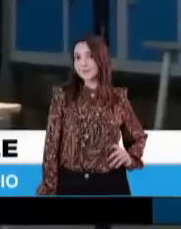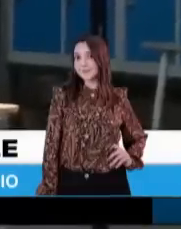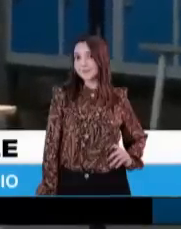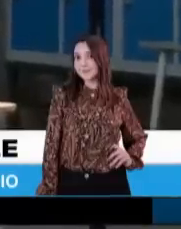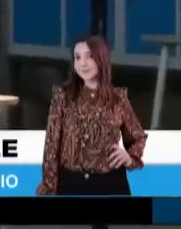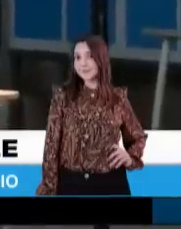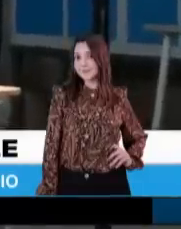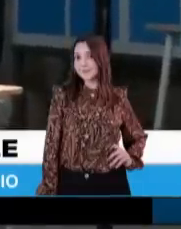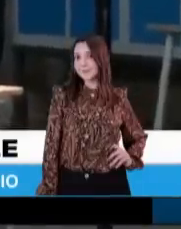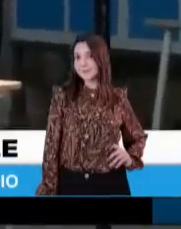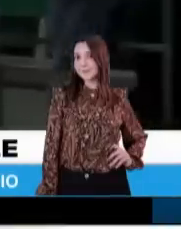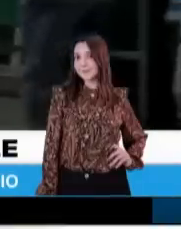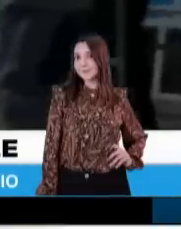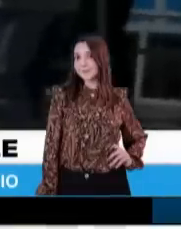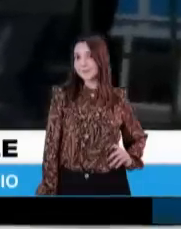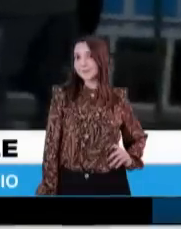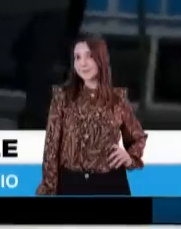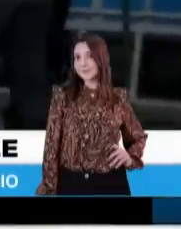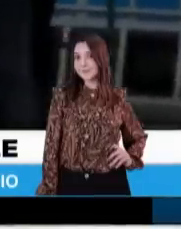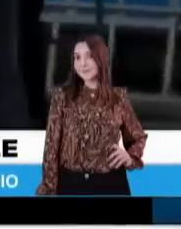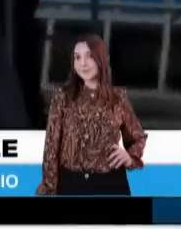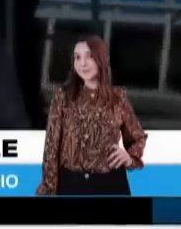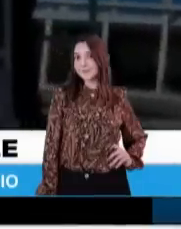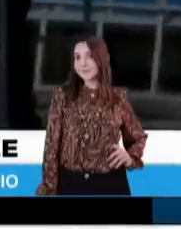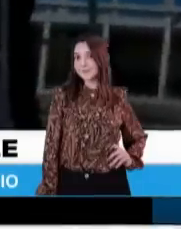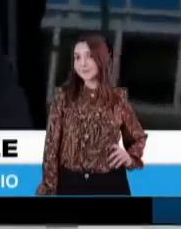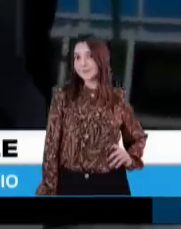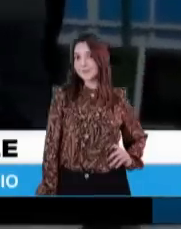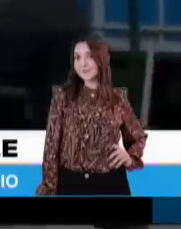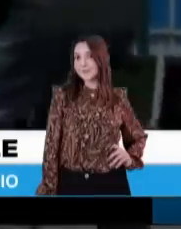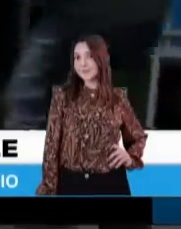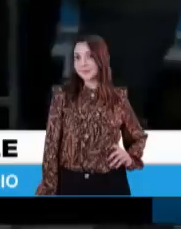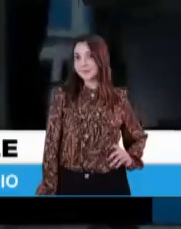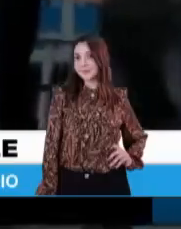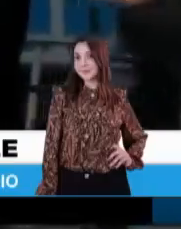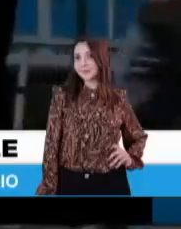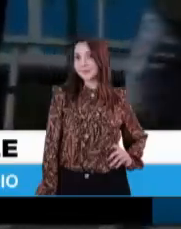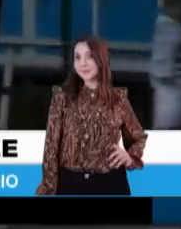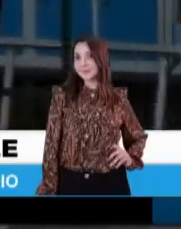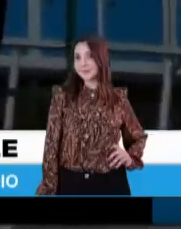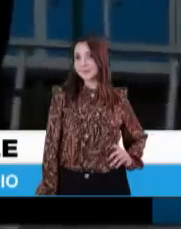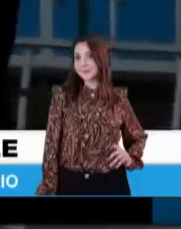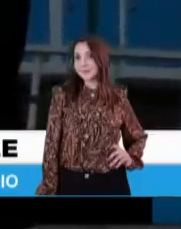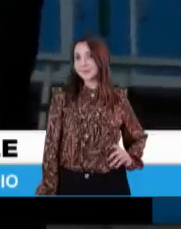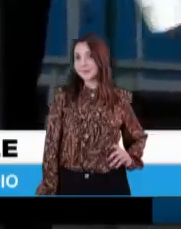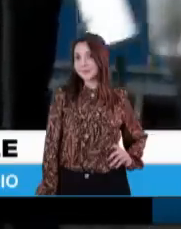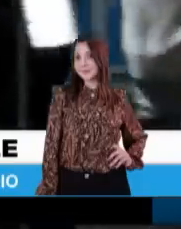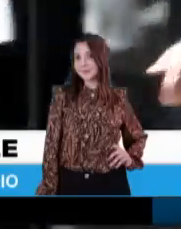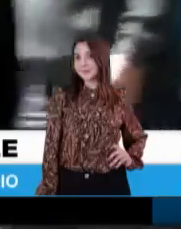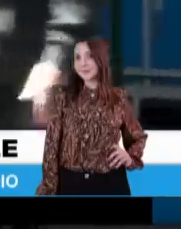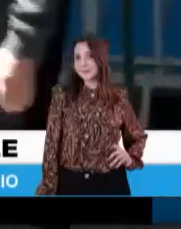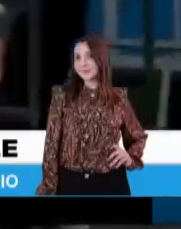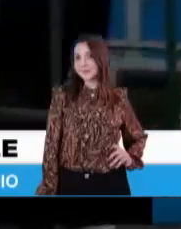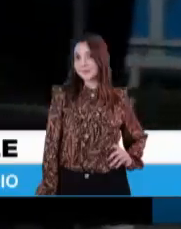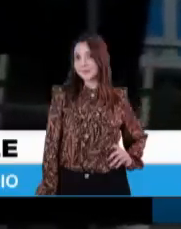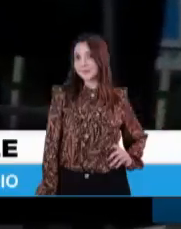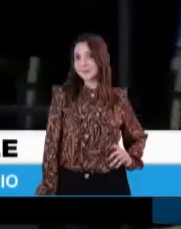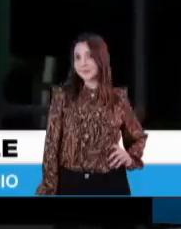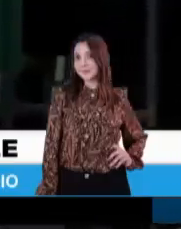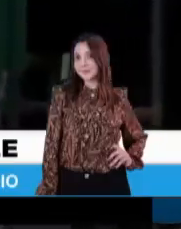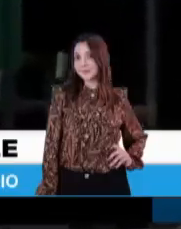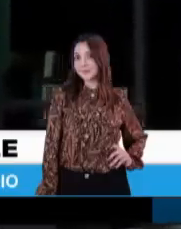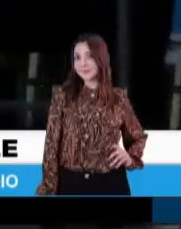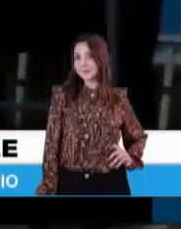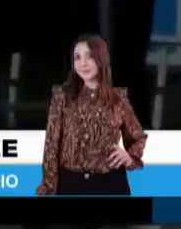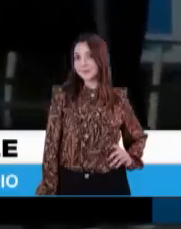votar rechazo. Es decir, ayer fue un, como ustedes decían, un mazazo para el apruebo. Sumando todo